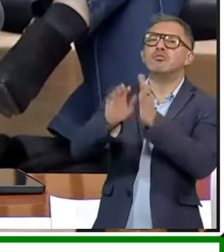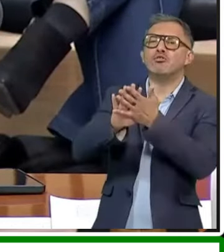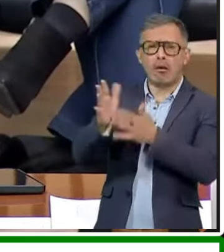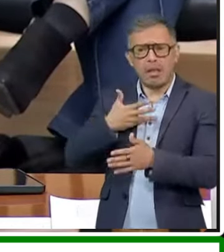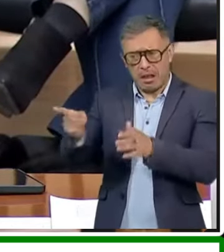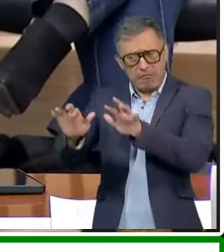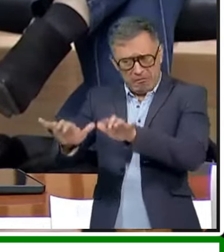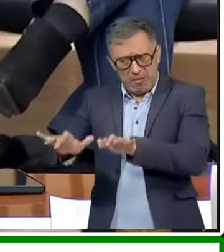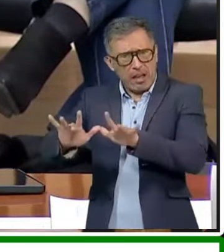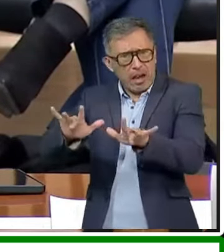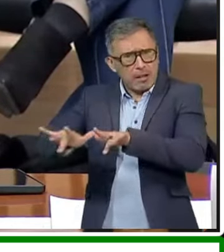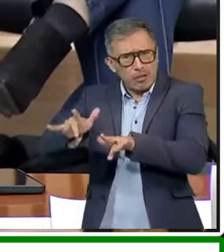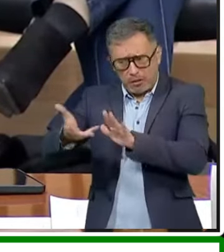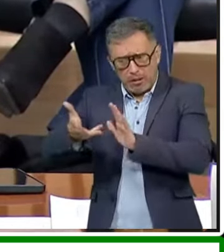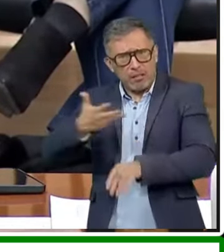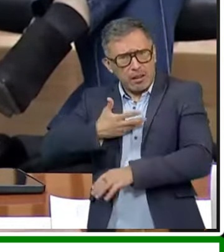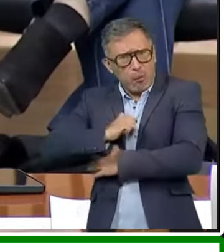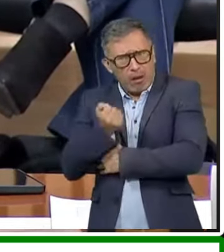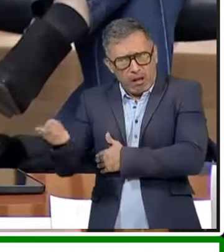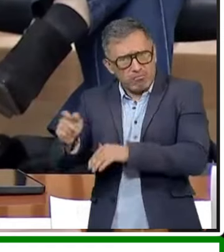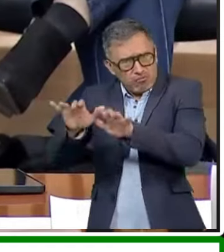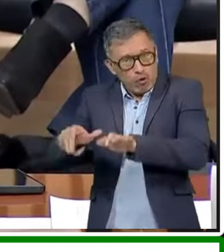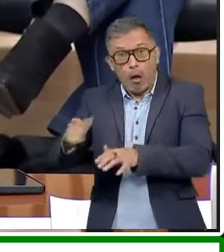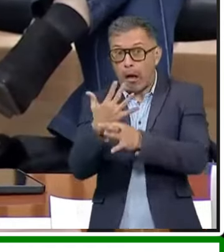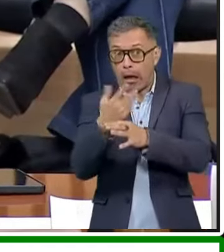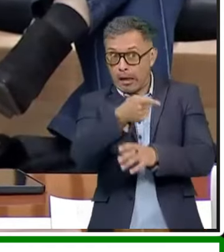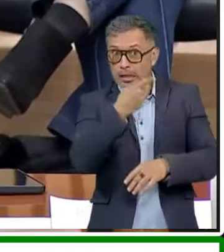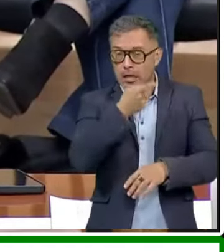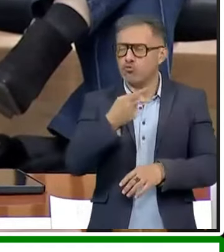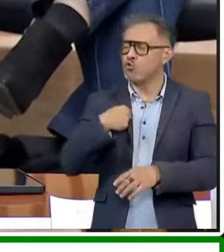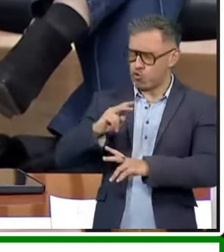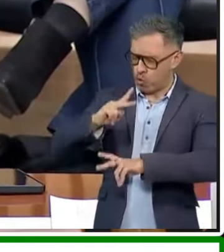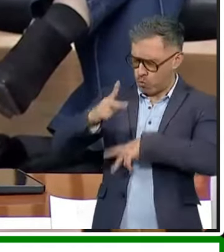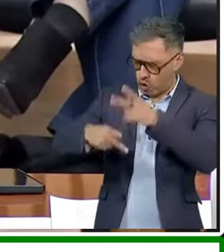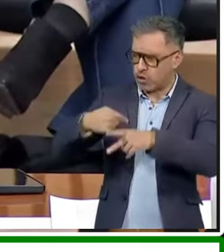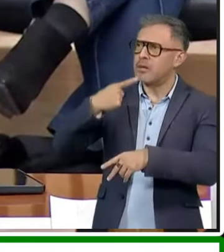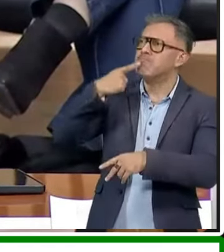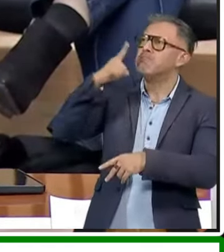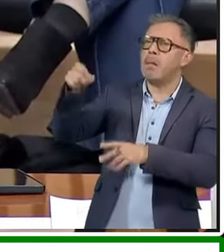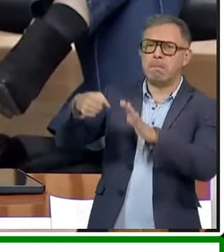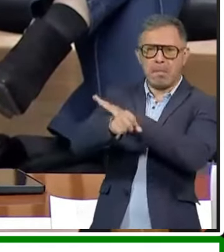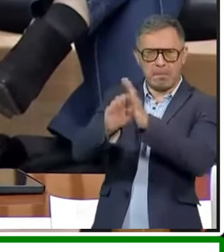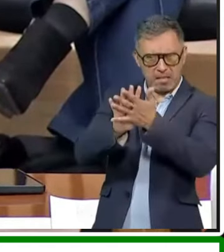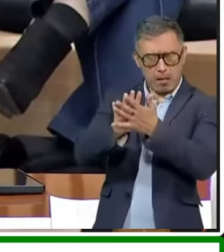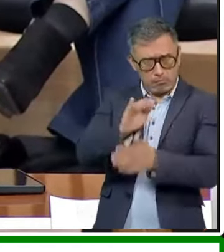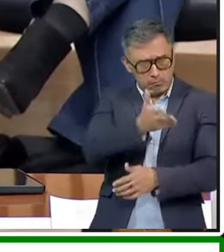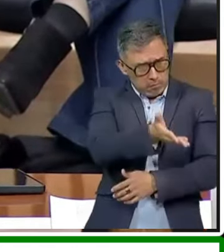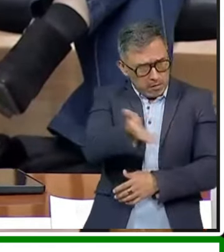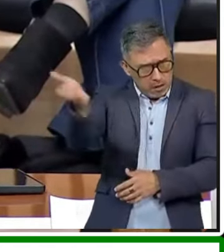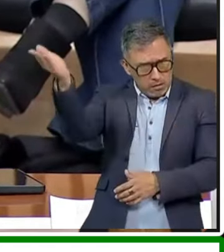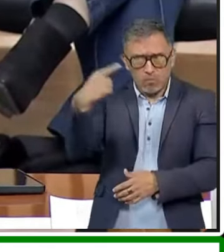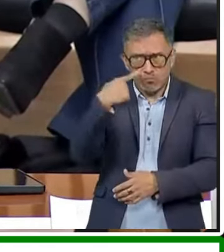ahí está la grabación. Él dijo que ellos iban a presentar una denuncia penal. Pues adelante, que la presenten.